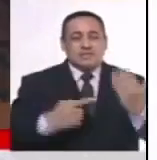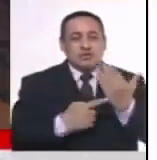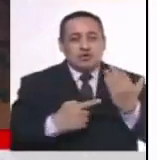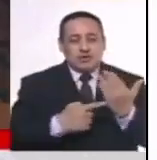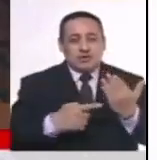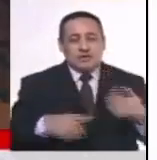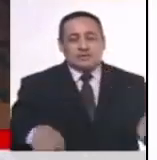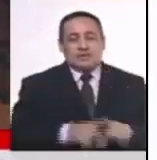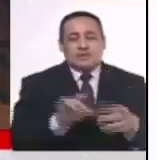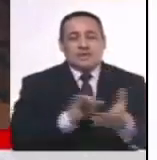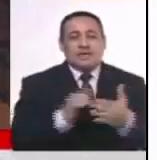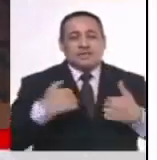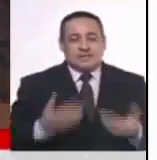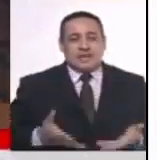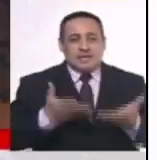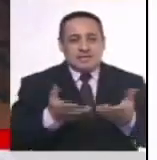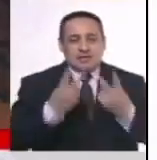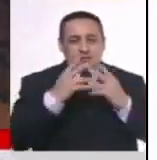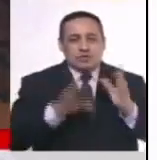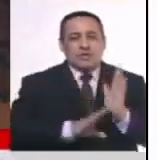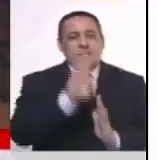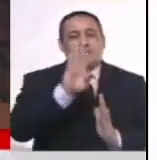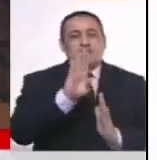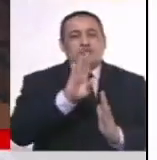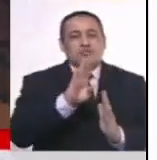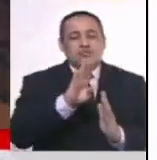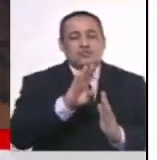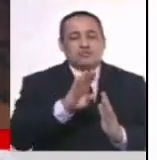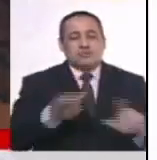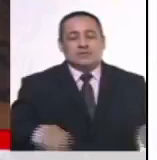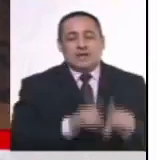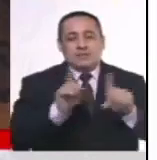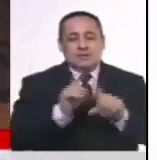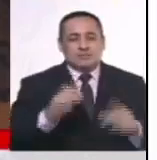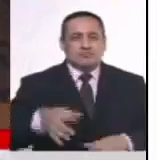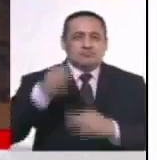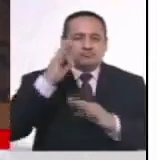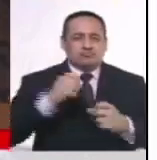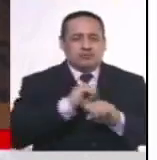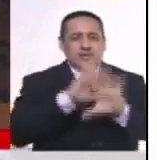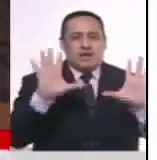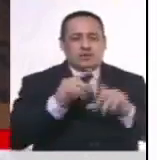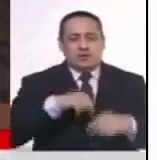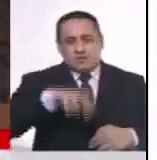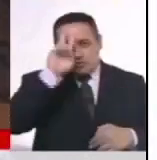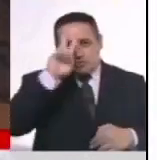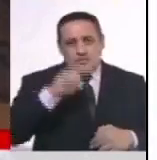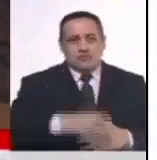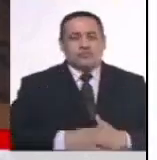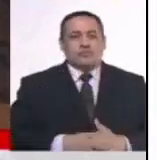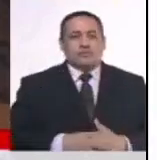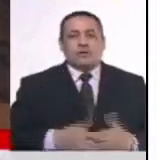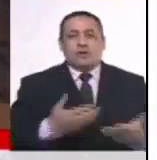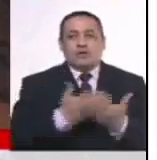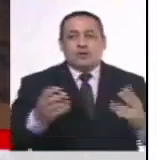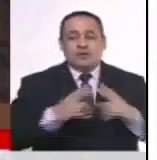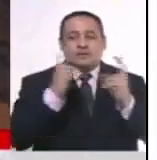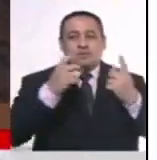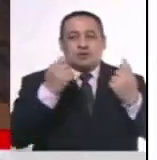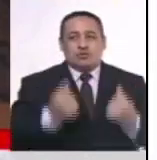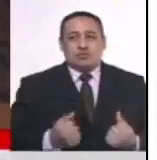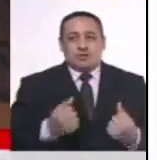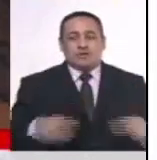tecnología conlleva a un crecimiento exponencial del país. En materia